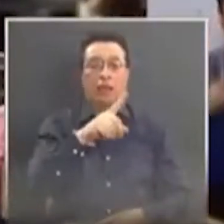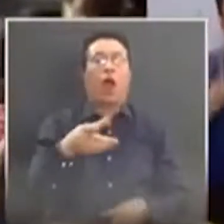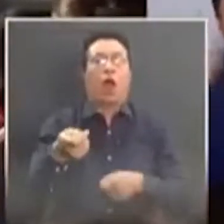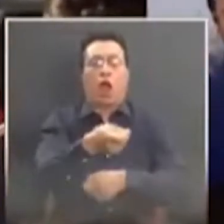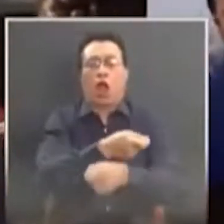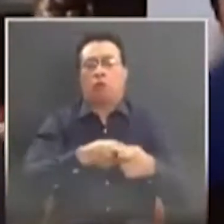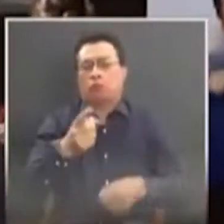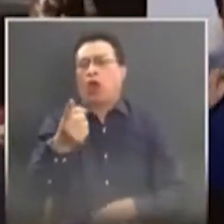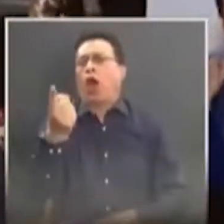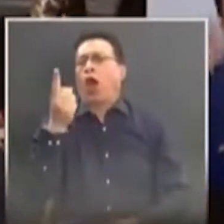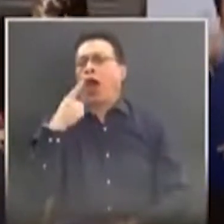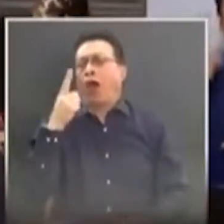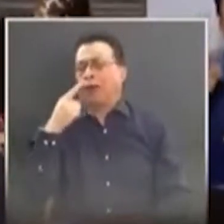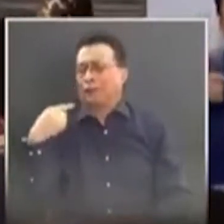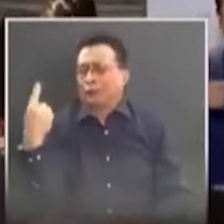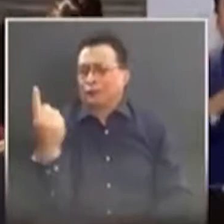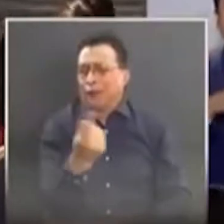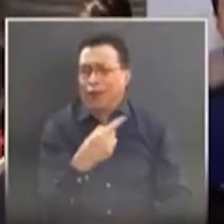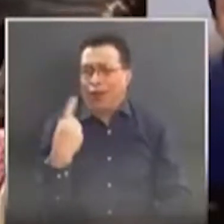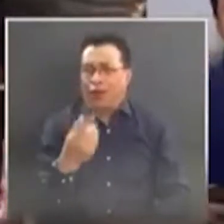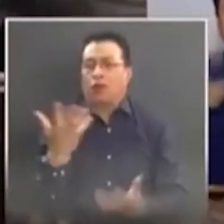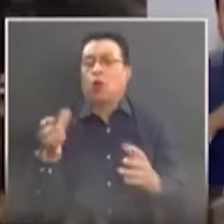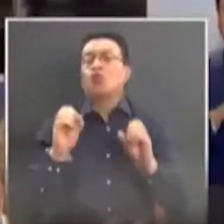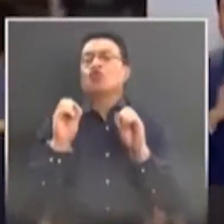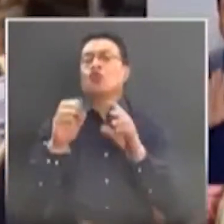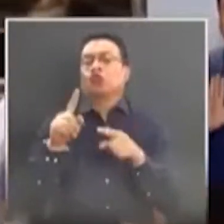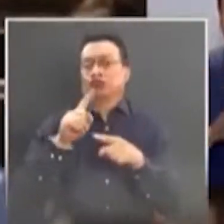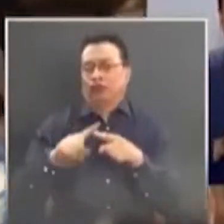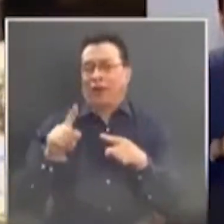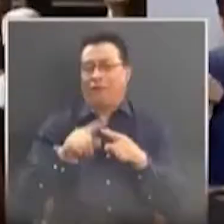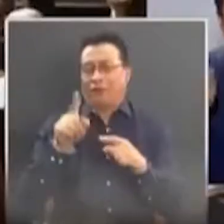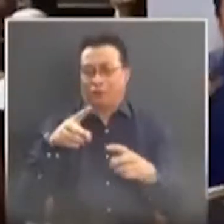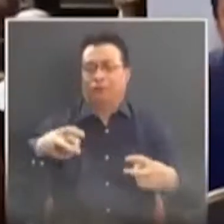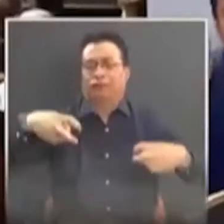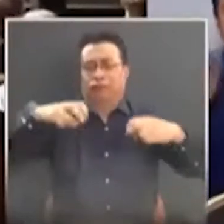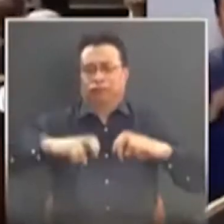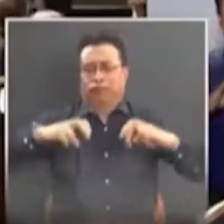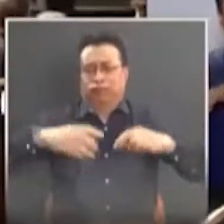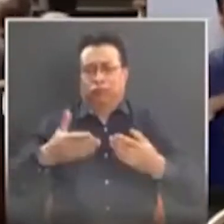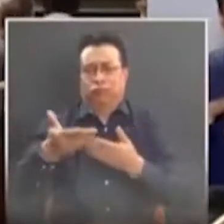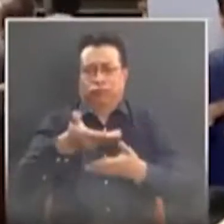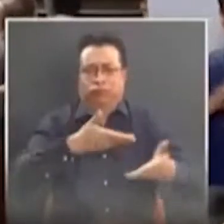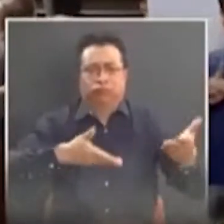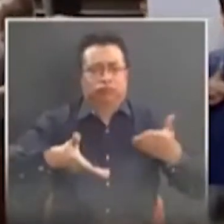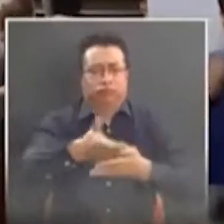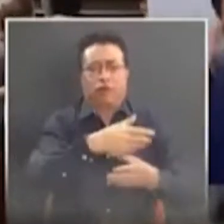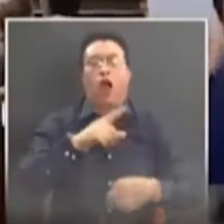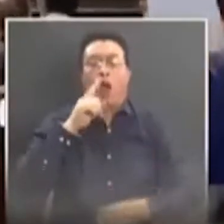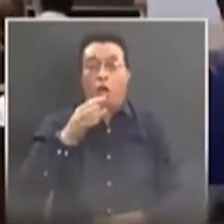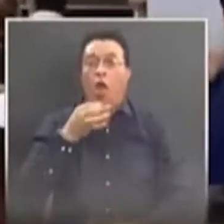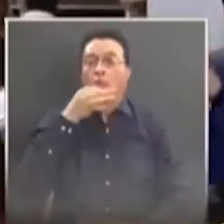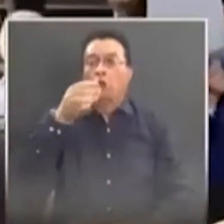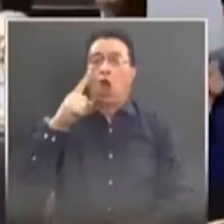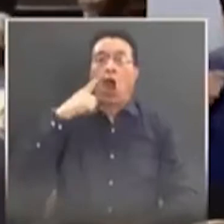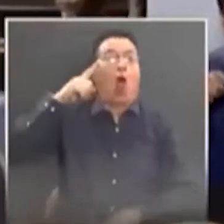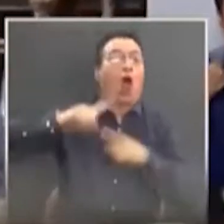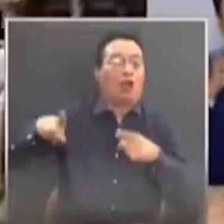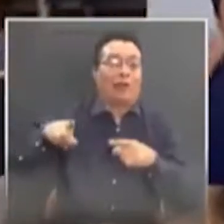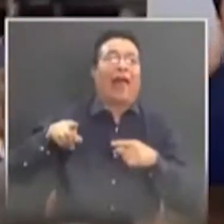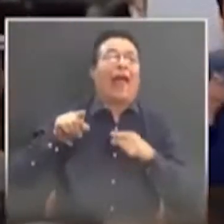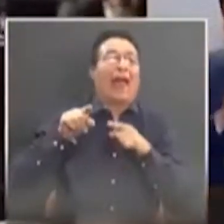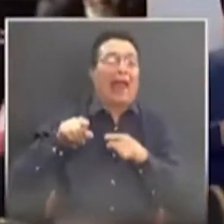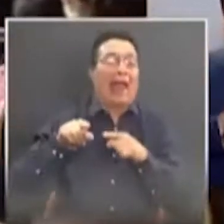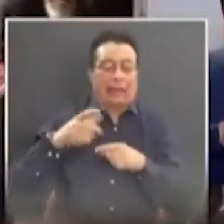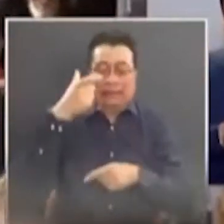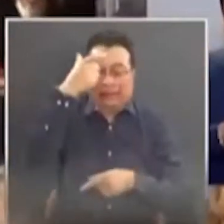respecto de nombres que podrían acompañarlos y ha intensificado contactos a posibles subsecretarios para ver su disponibilidad. Sin